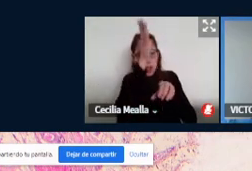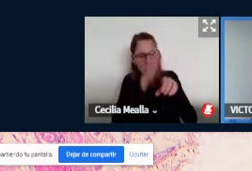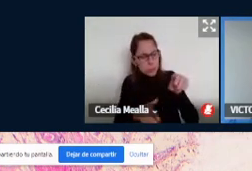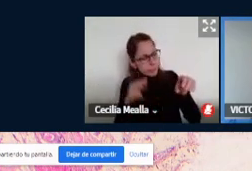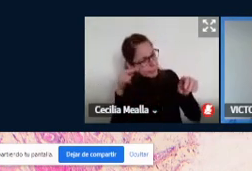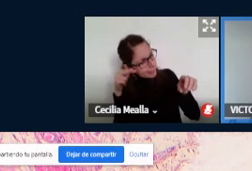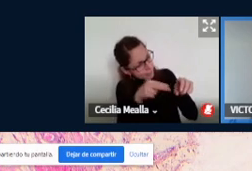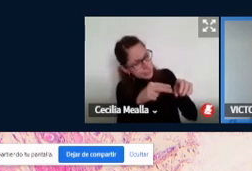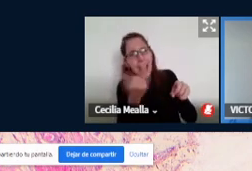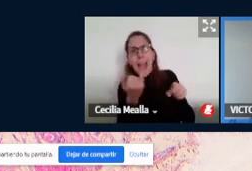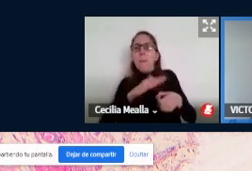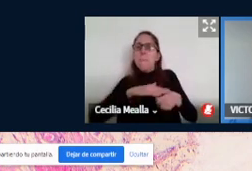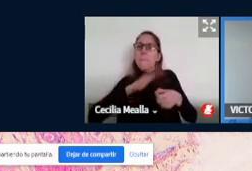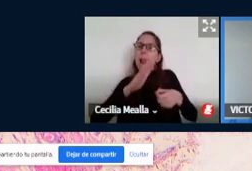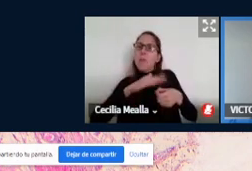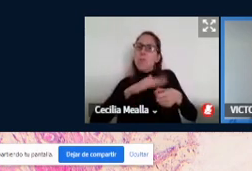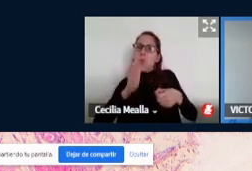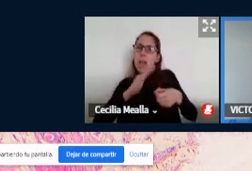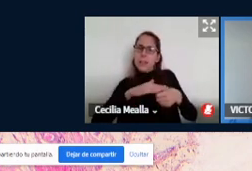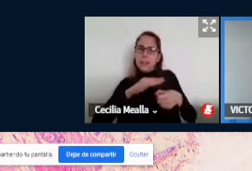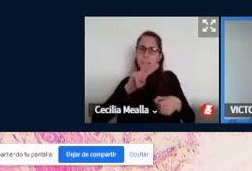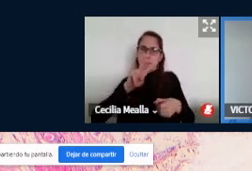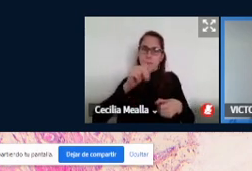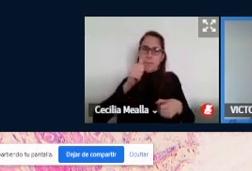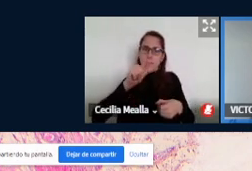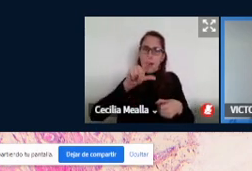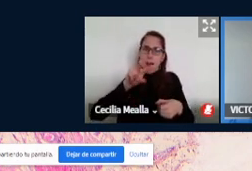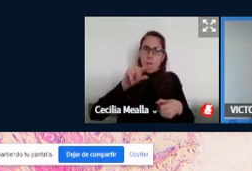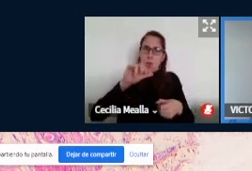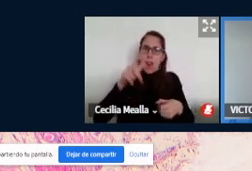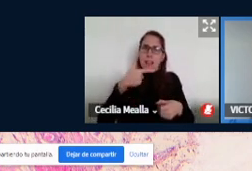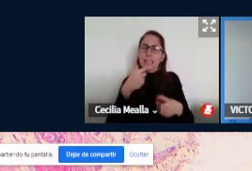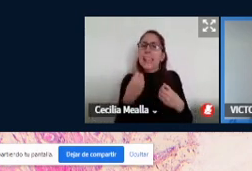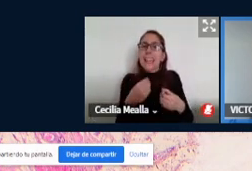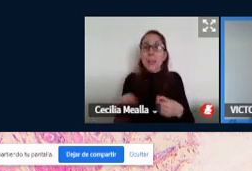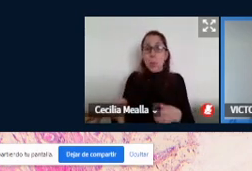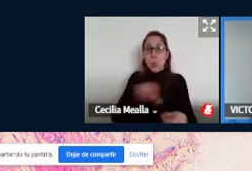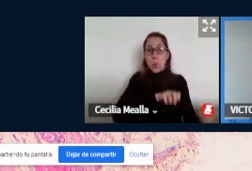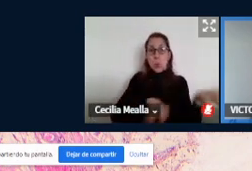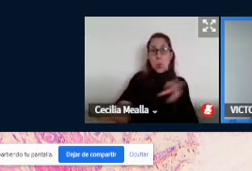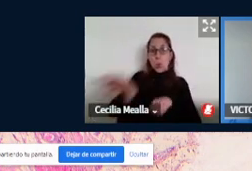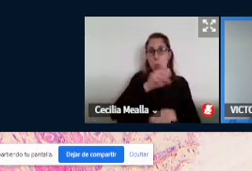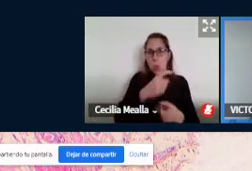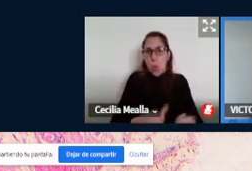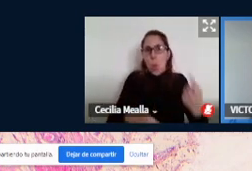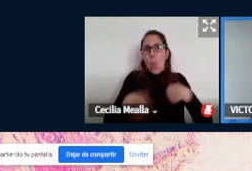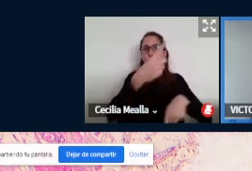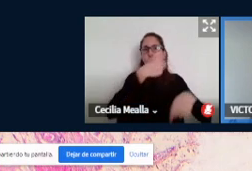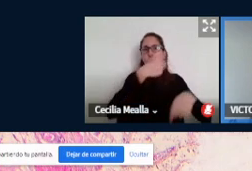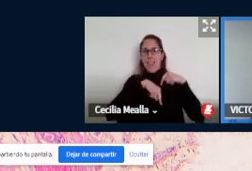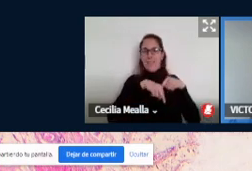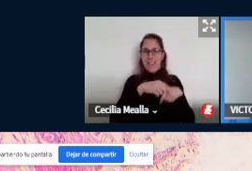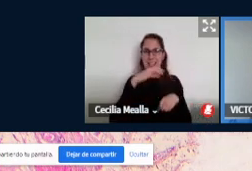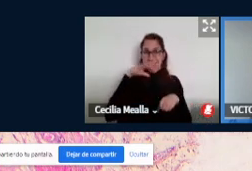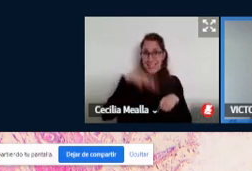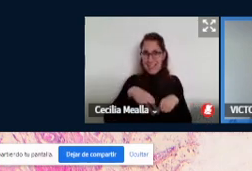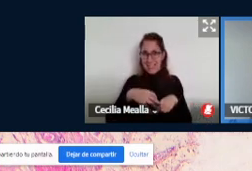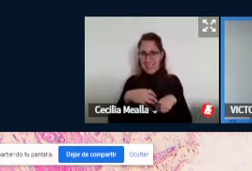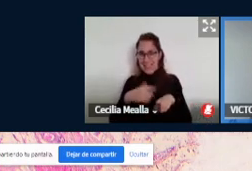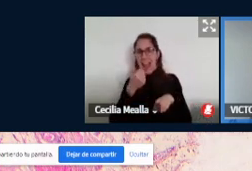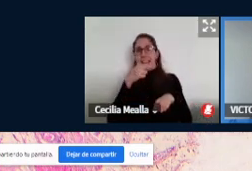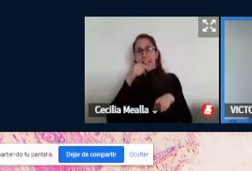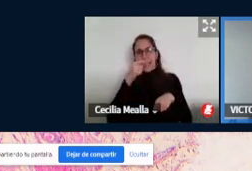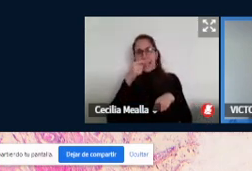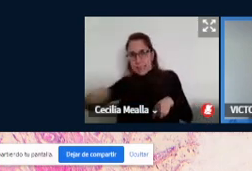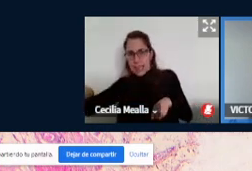que lo que hacen es, al ir recuperando esa sangre, ¿sí? para volver a llevarla al corazón, lo que